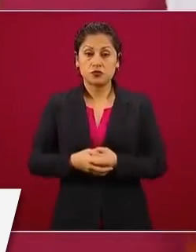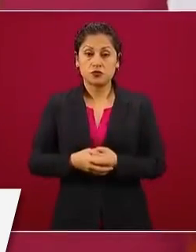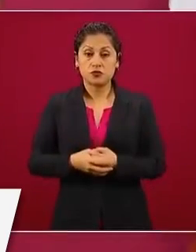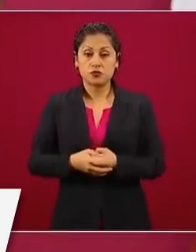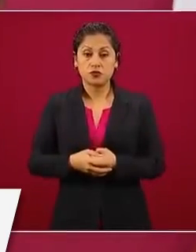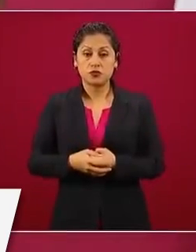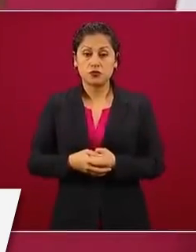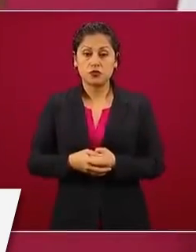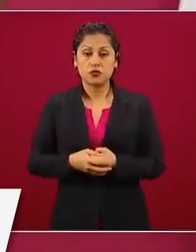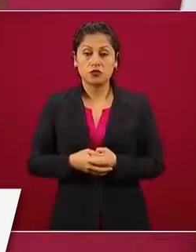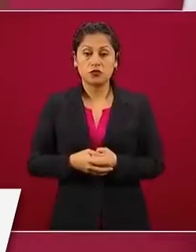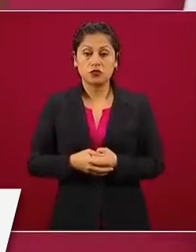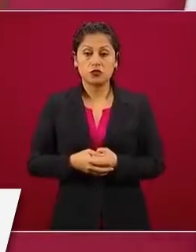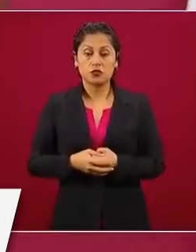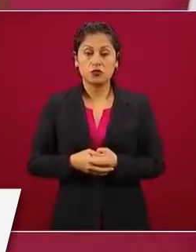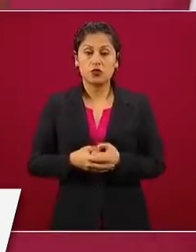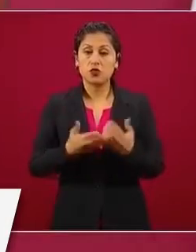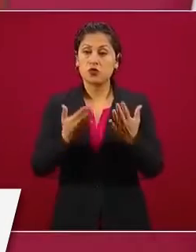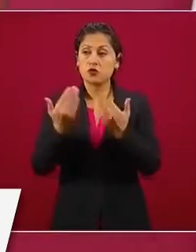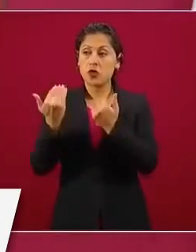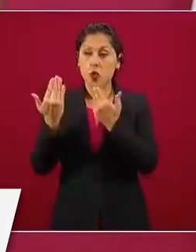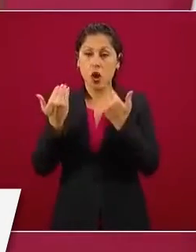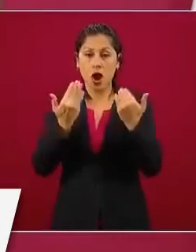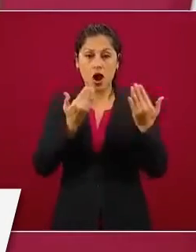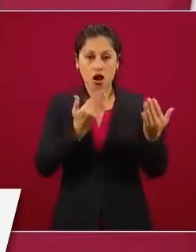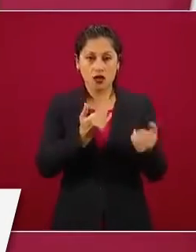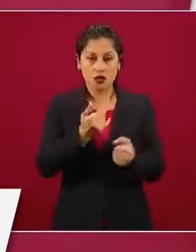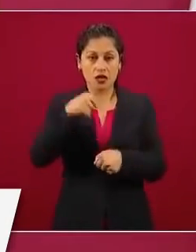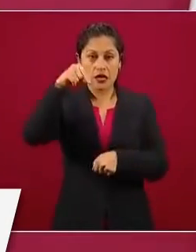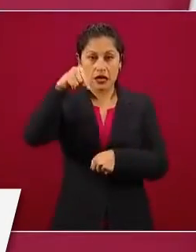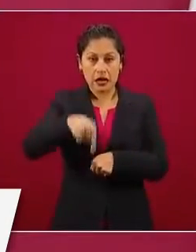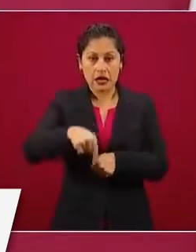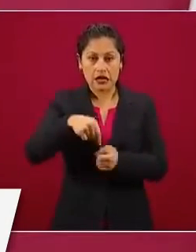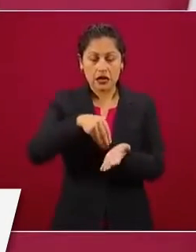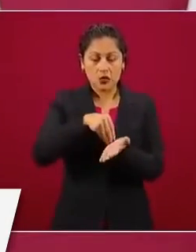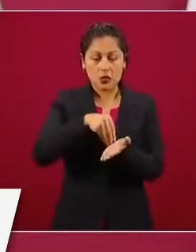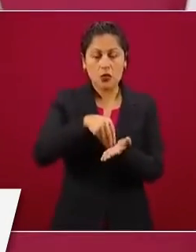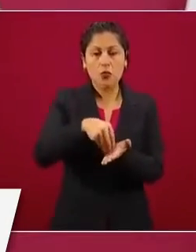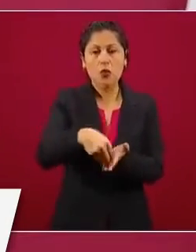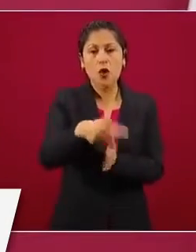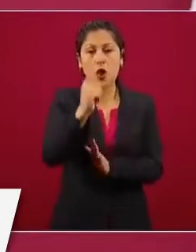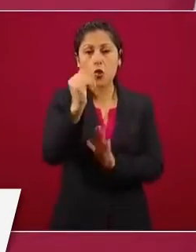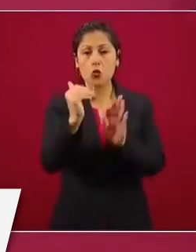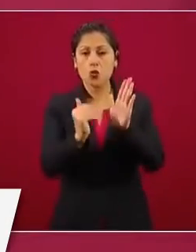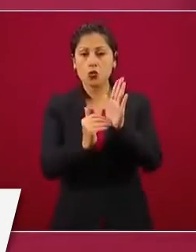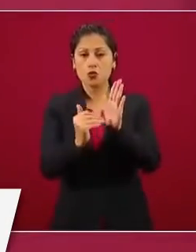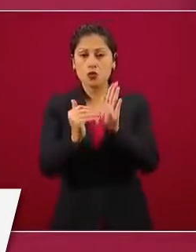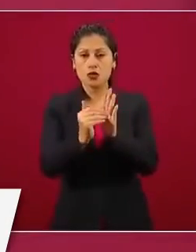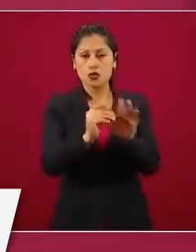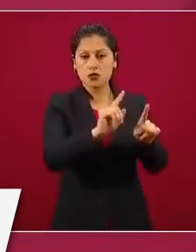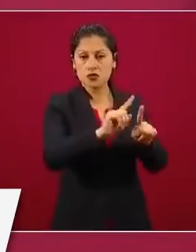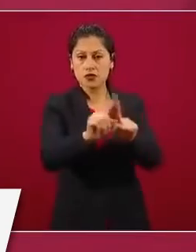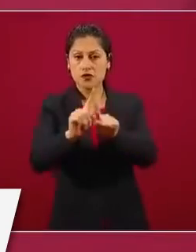sembrando 1 millón de hectáreas de árboles